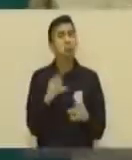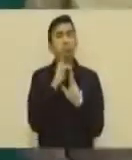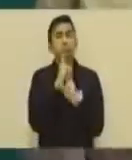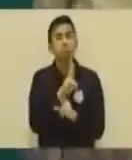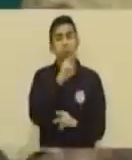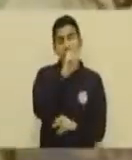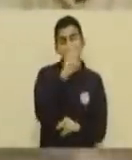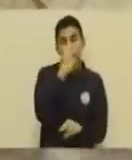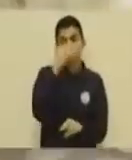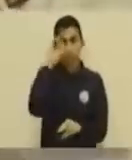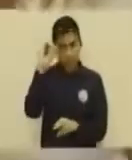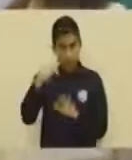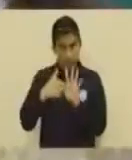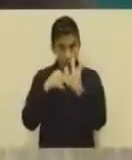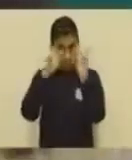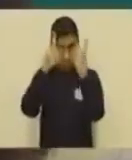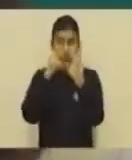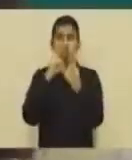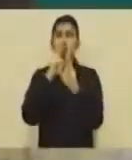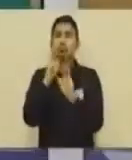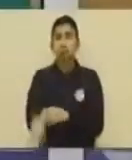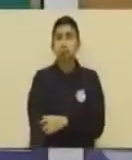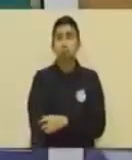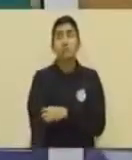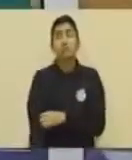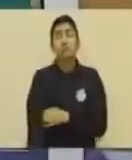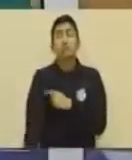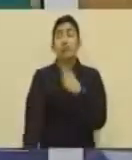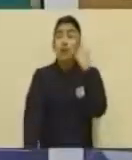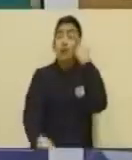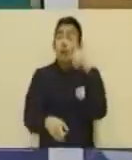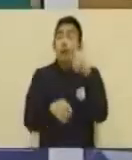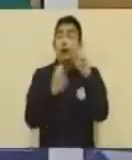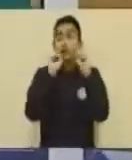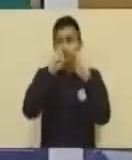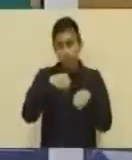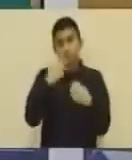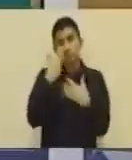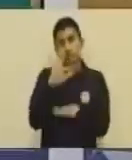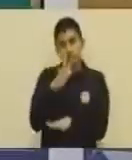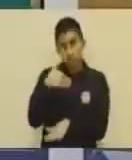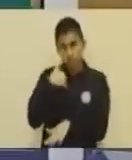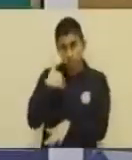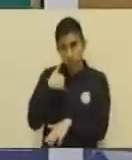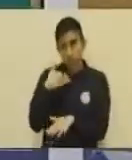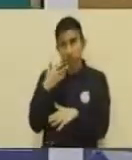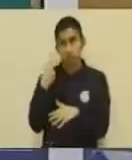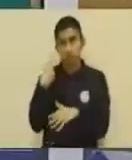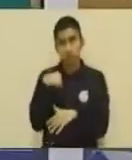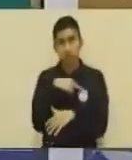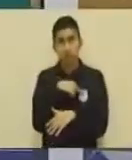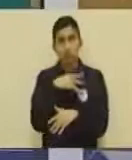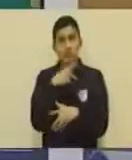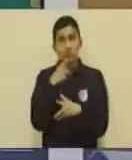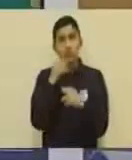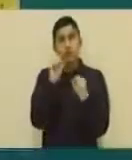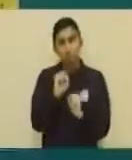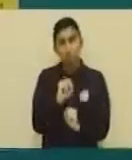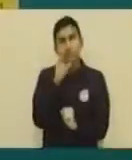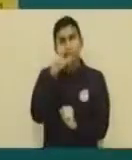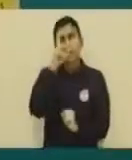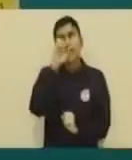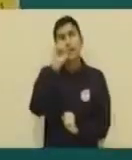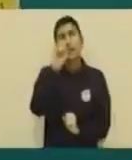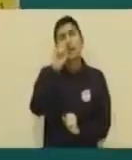120. Y para poder obtener nuestra desviación media, tendríamos nosotros la siguiente